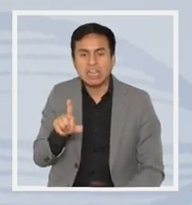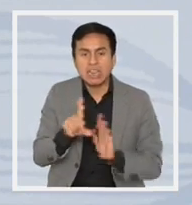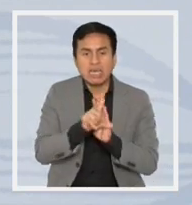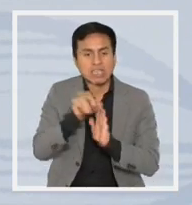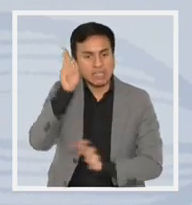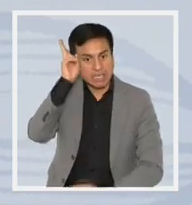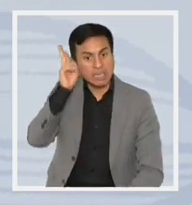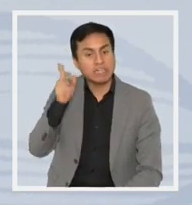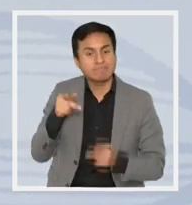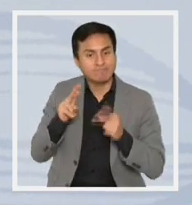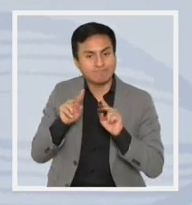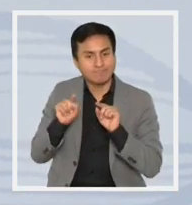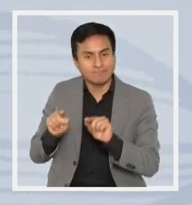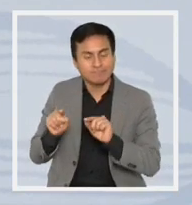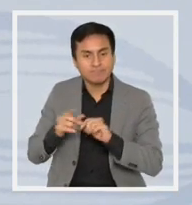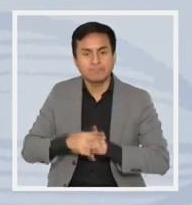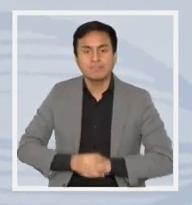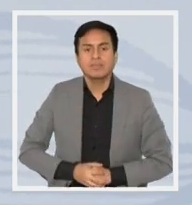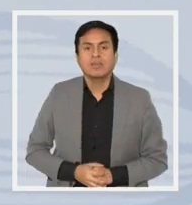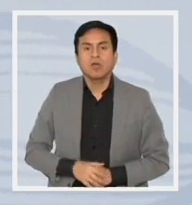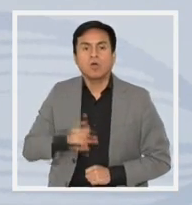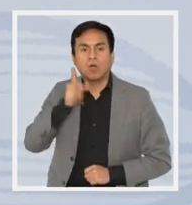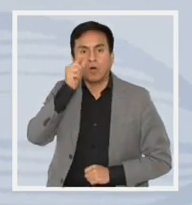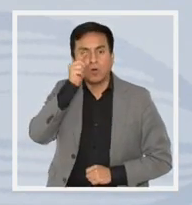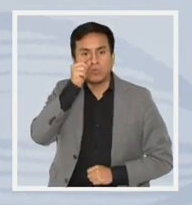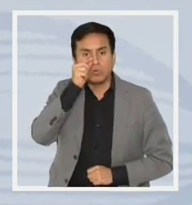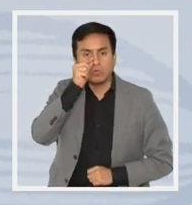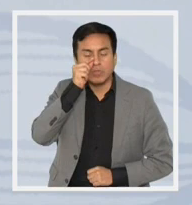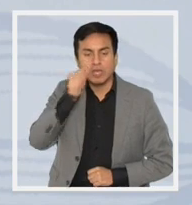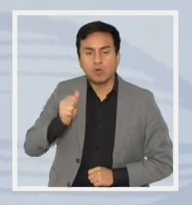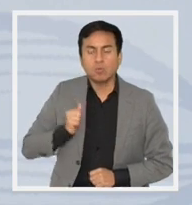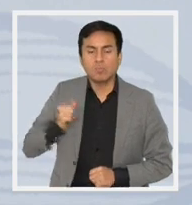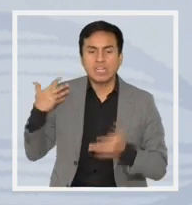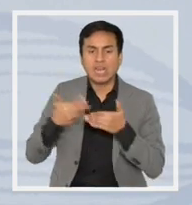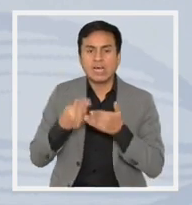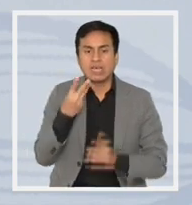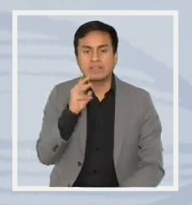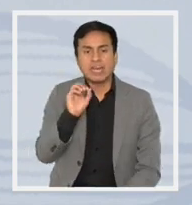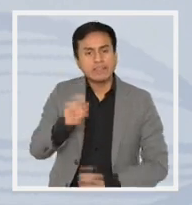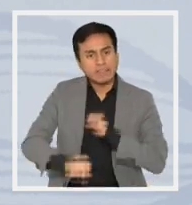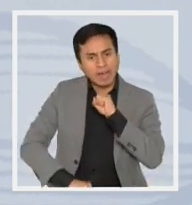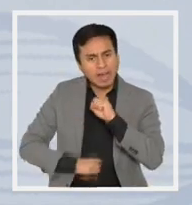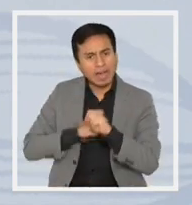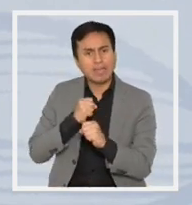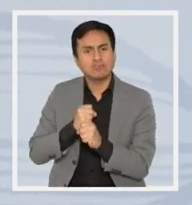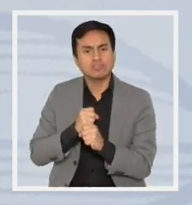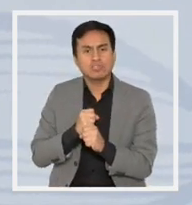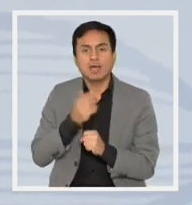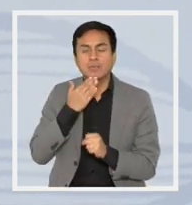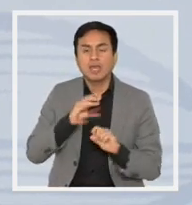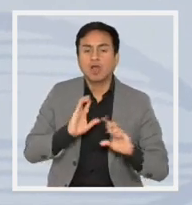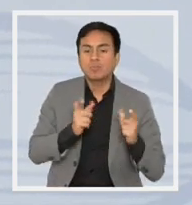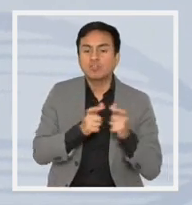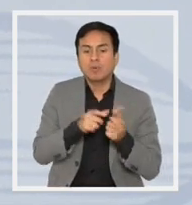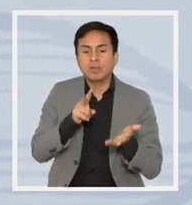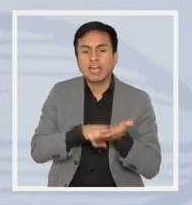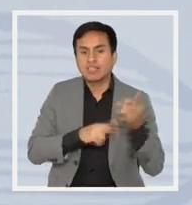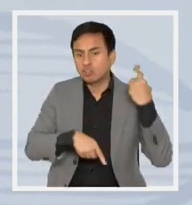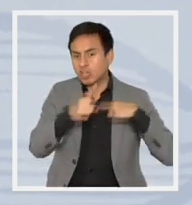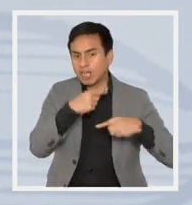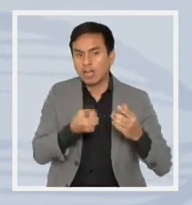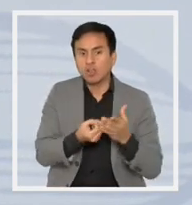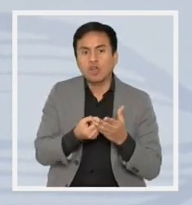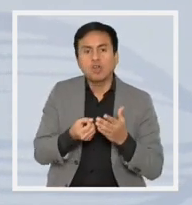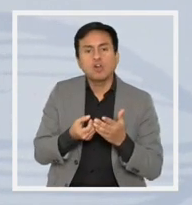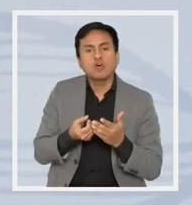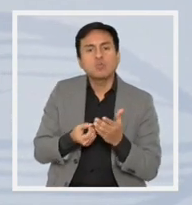indígena, que en octubre cumplirá 30 años. También la Comisión de Verdad Histórica y Nuevo